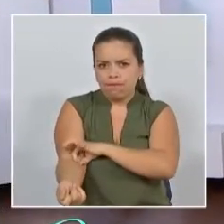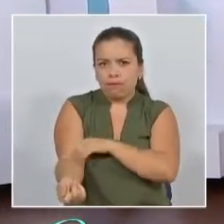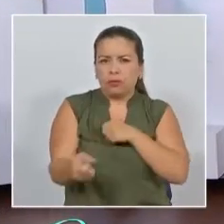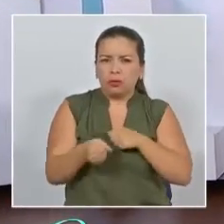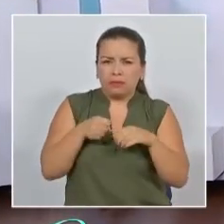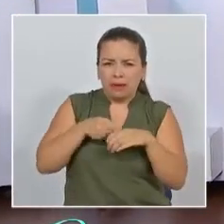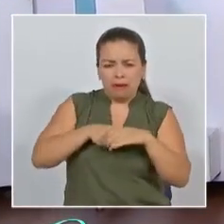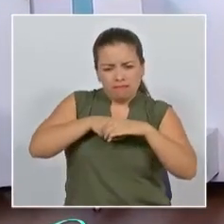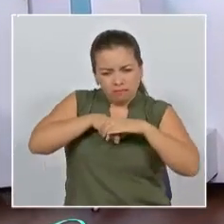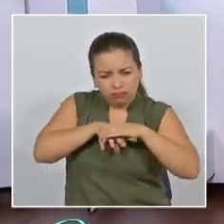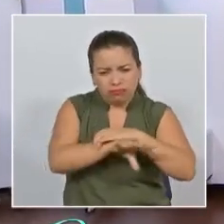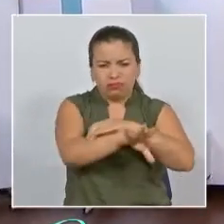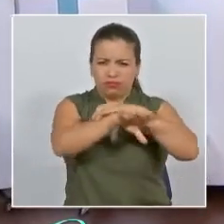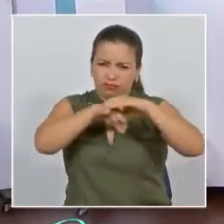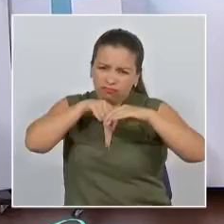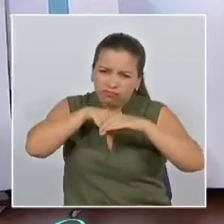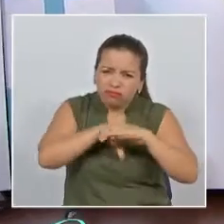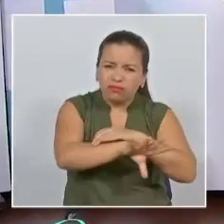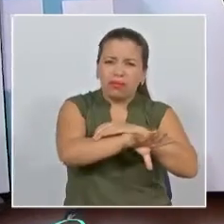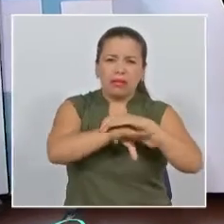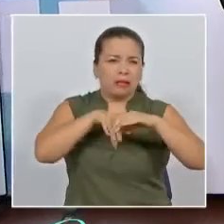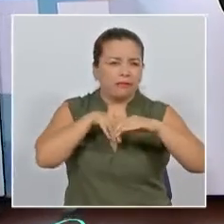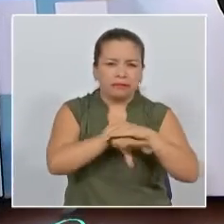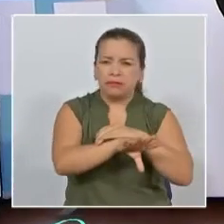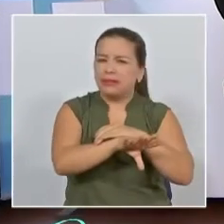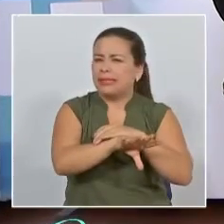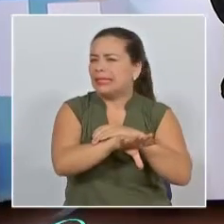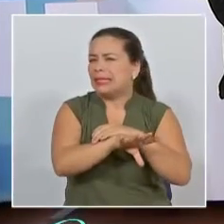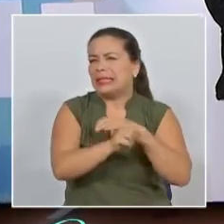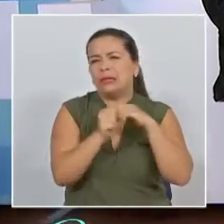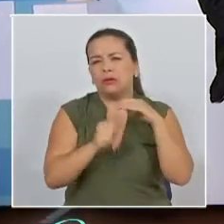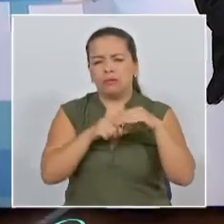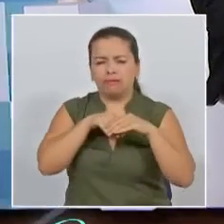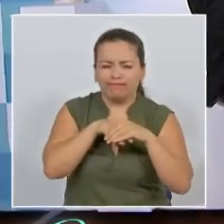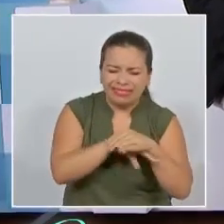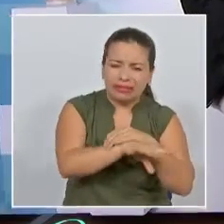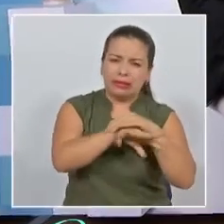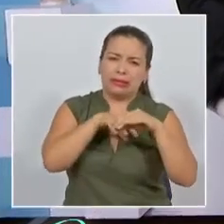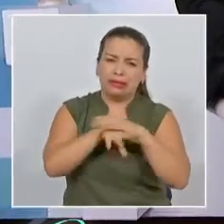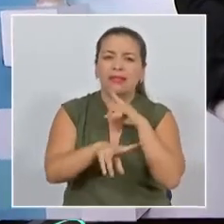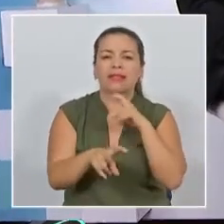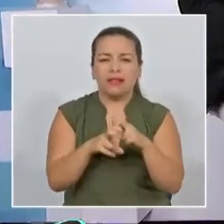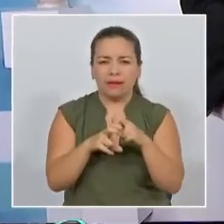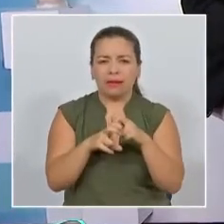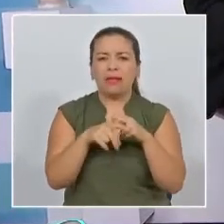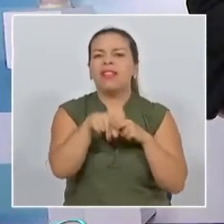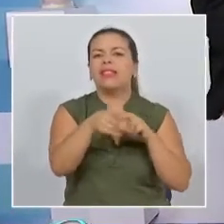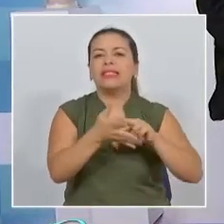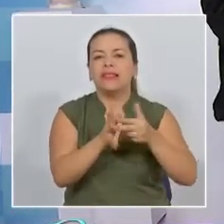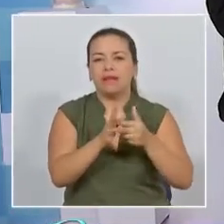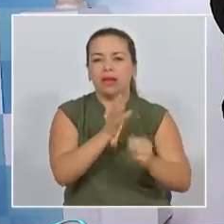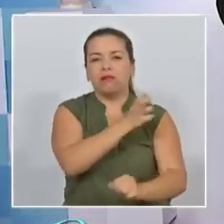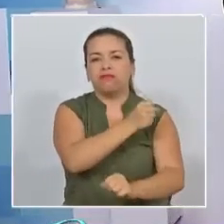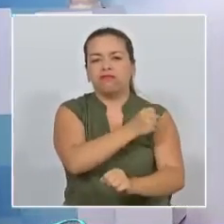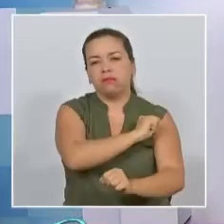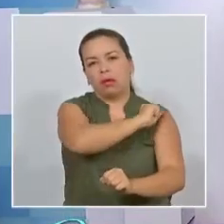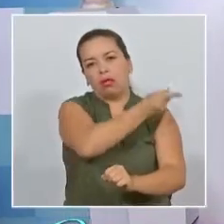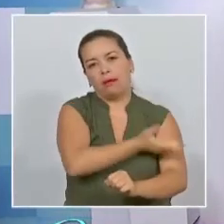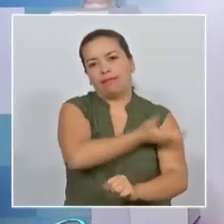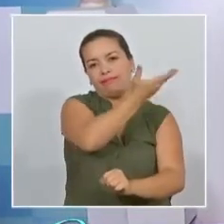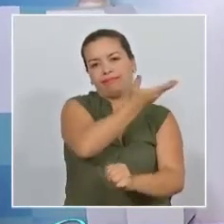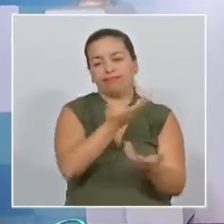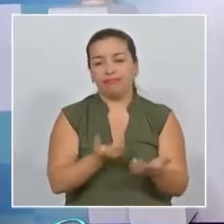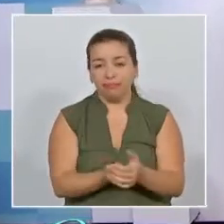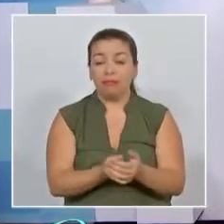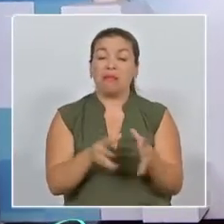para poder, digamos que manejar esa resistencia vascular. Y eso se llama hipertensión. Además, porque la